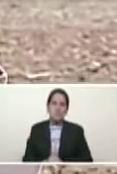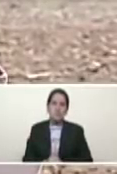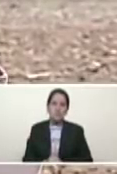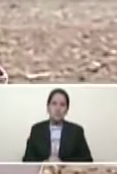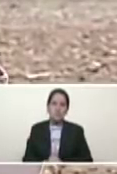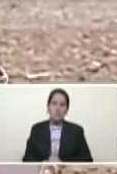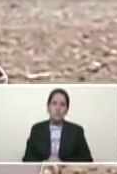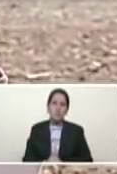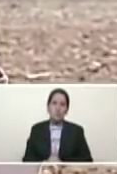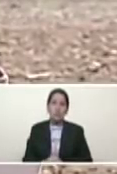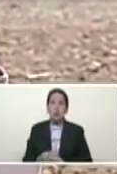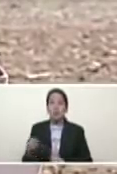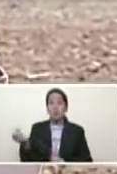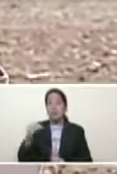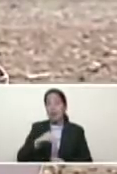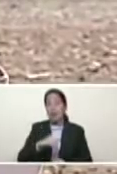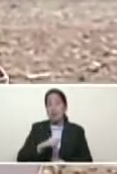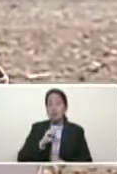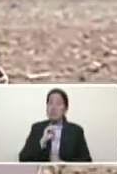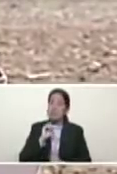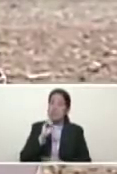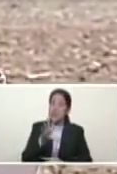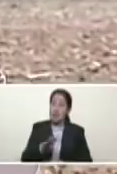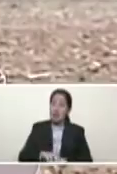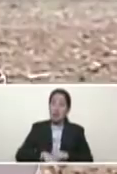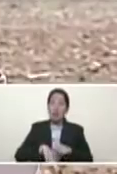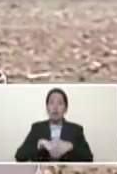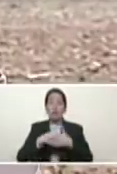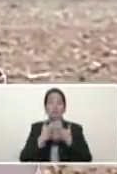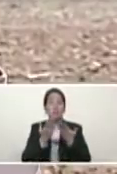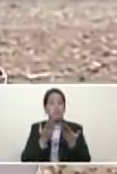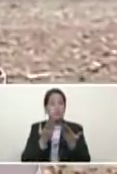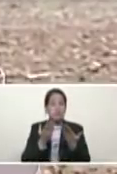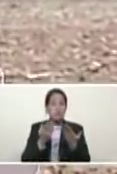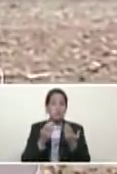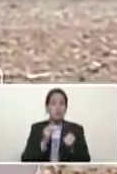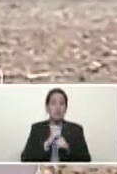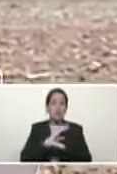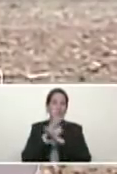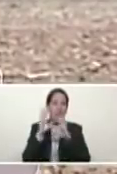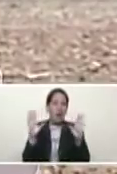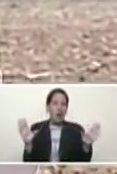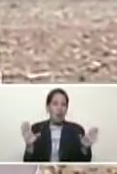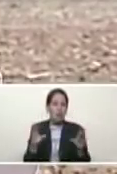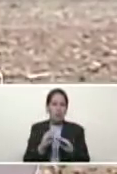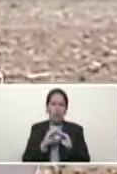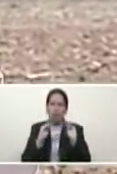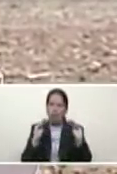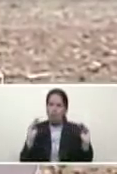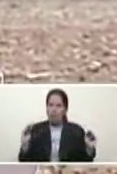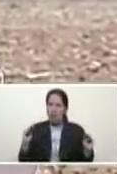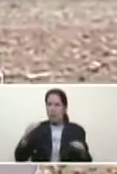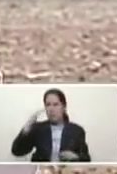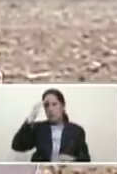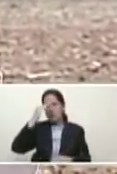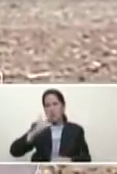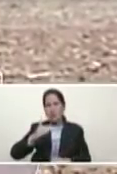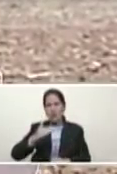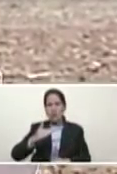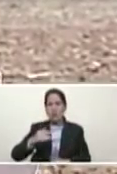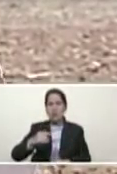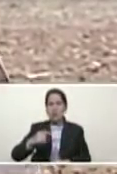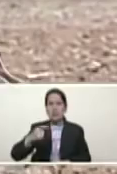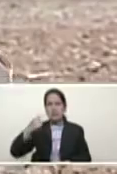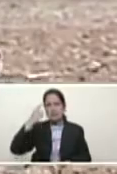Además, el mensaje fue muy claro cuando en la madrugada ya la mayoría de oficiales y personal